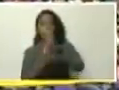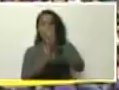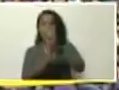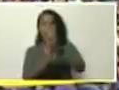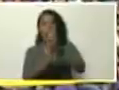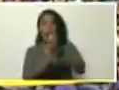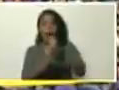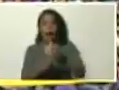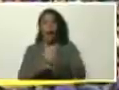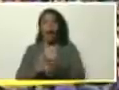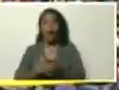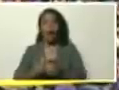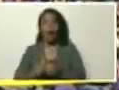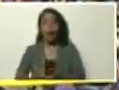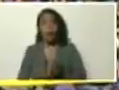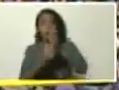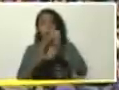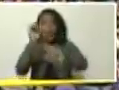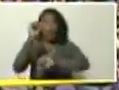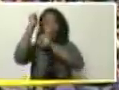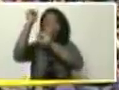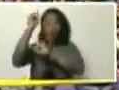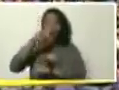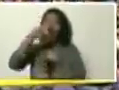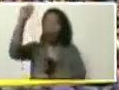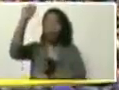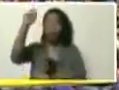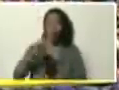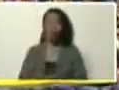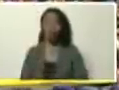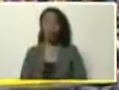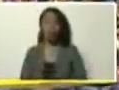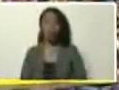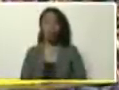el conductor de victorias, Nicolás Maduro Moro.